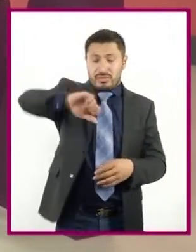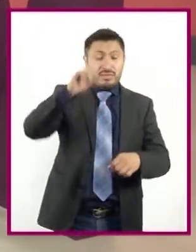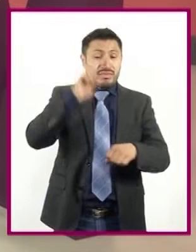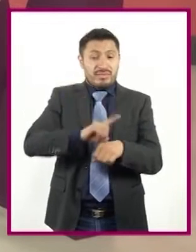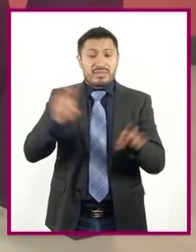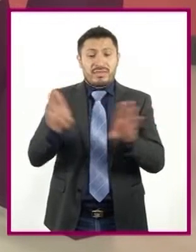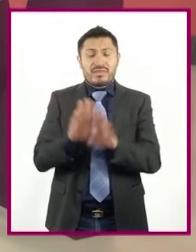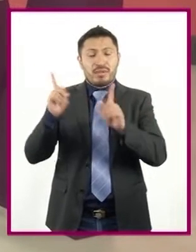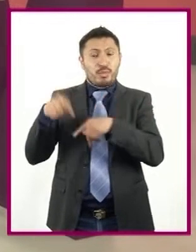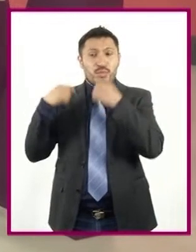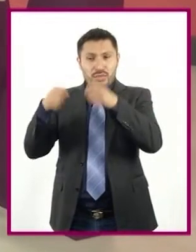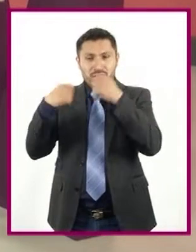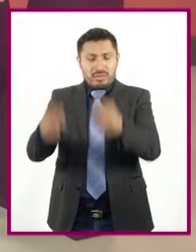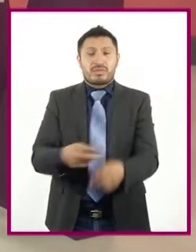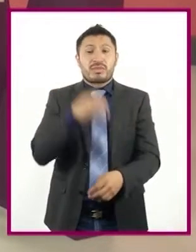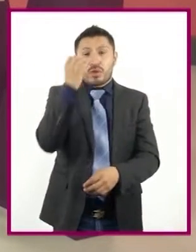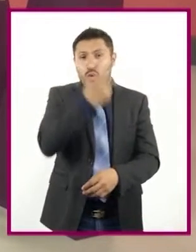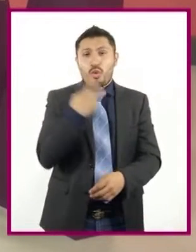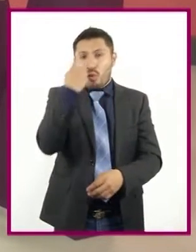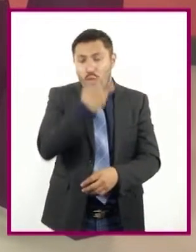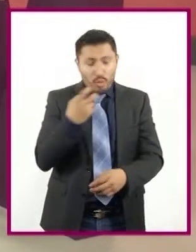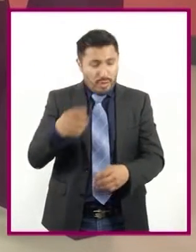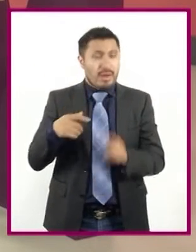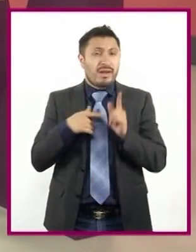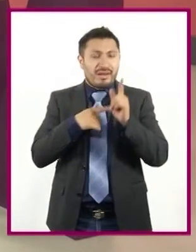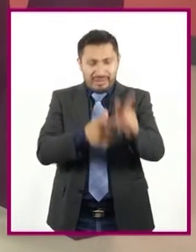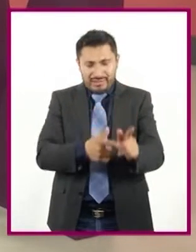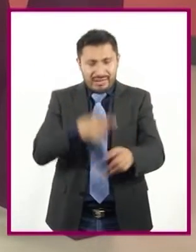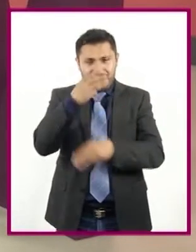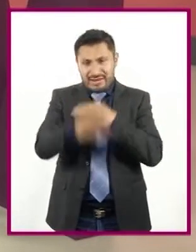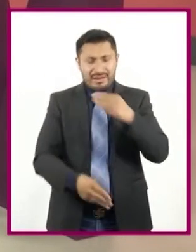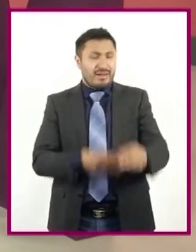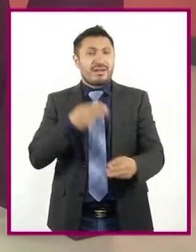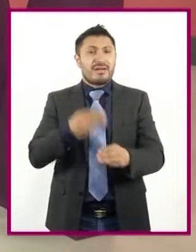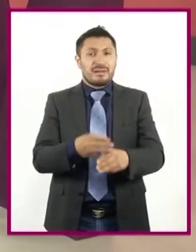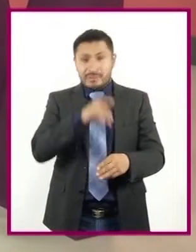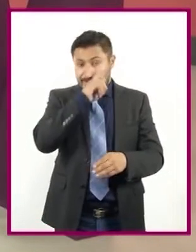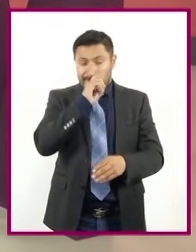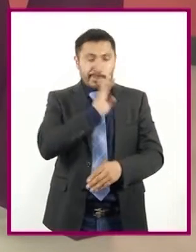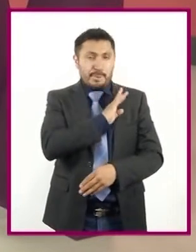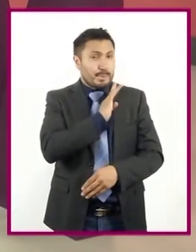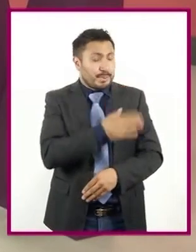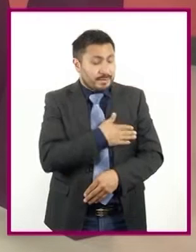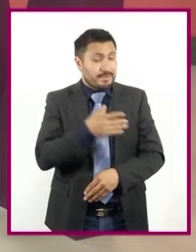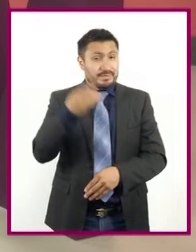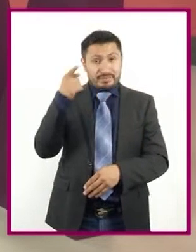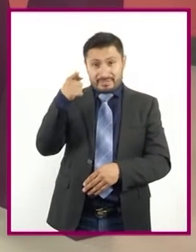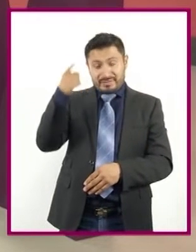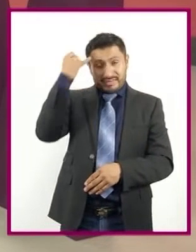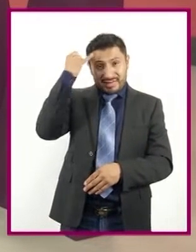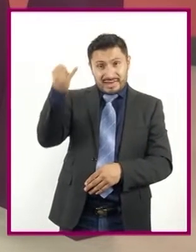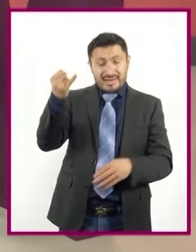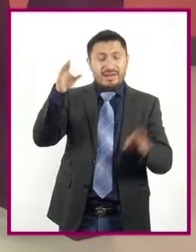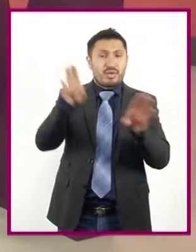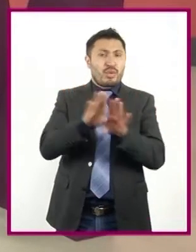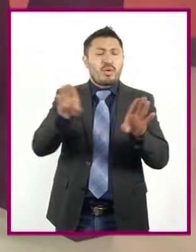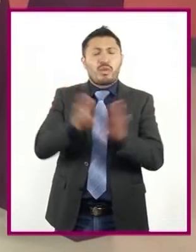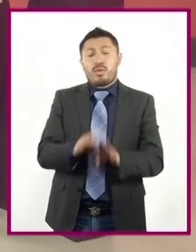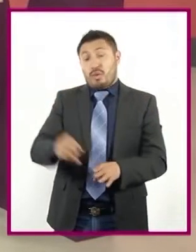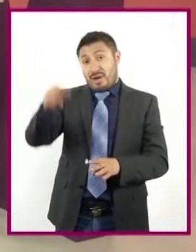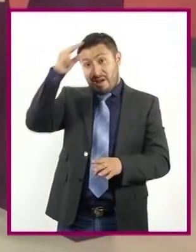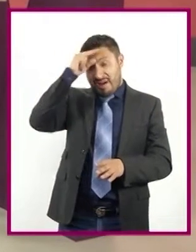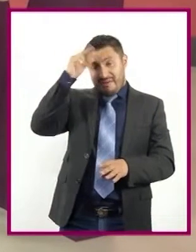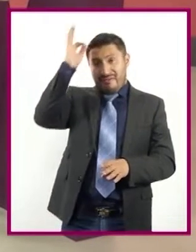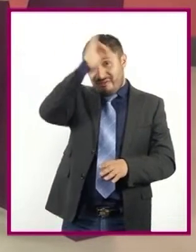una tradición oral que se ha mantenido vigente en todo el mundo. Los españoles lo consideraban filosofía popular por